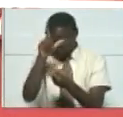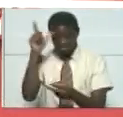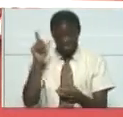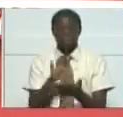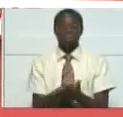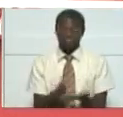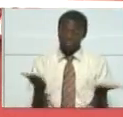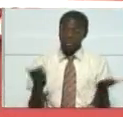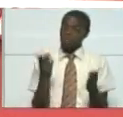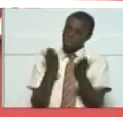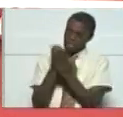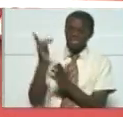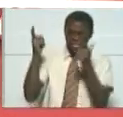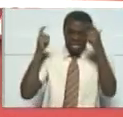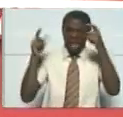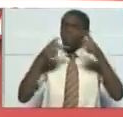escuchando que es sabe polía áo